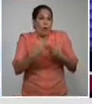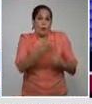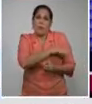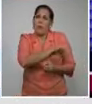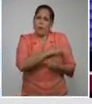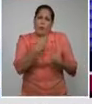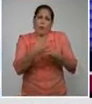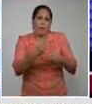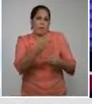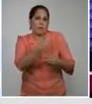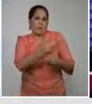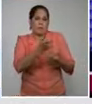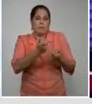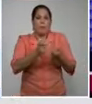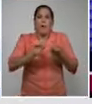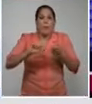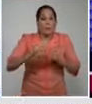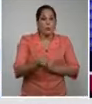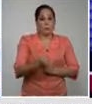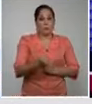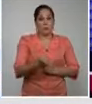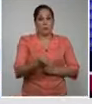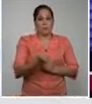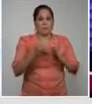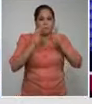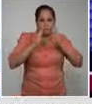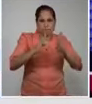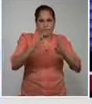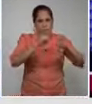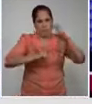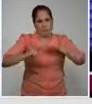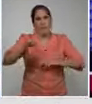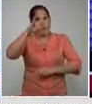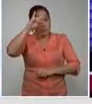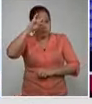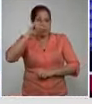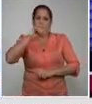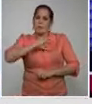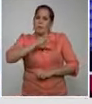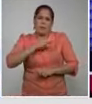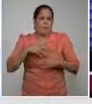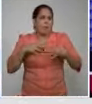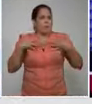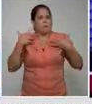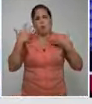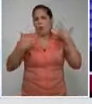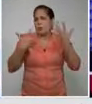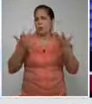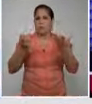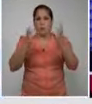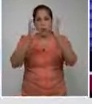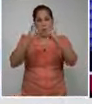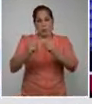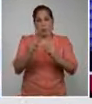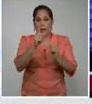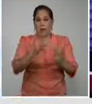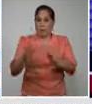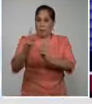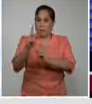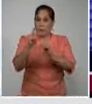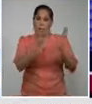hay mucho rigor en la ciencia que se le está poniendo a estos estudios. Entonces sí, son muy alentadores los resultados de fase 1, los resultados de fase